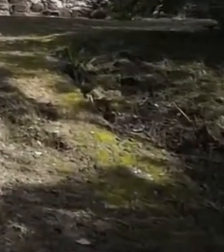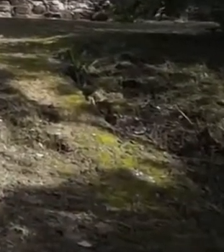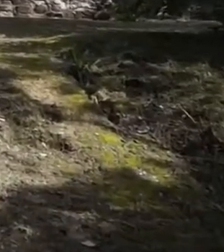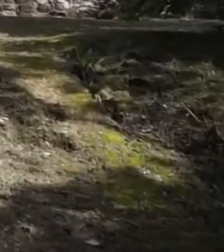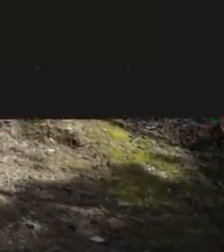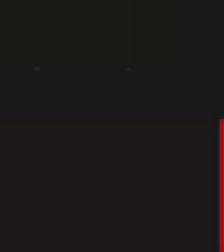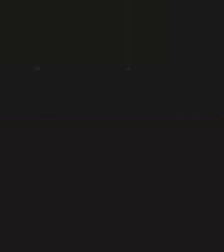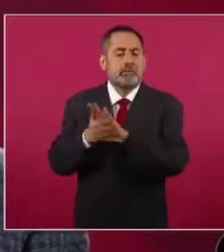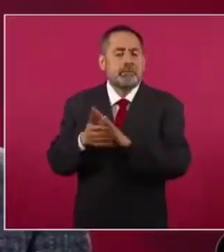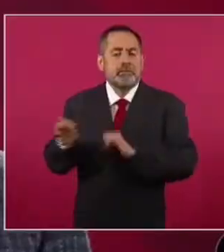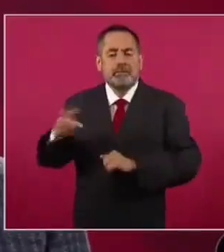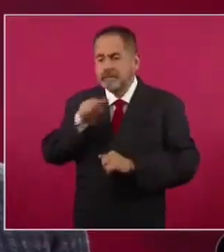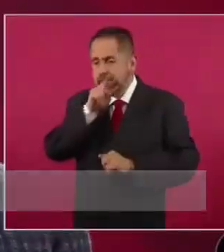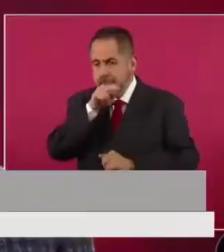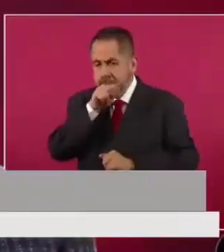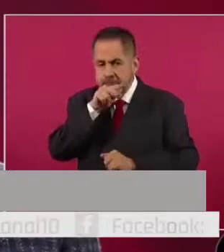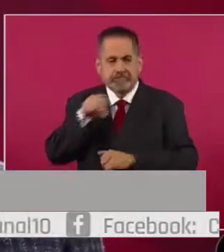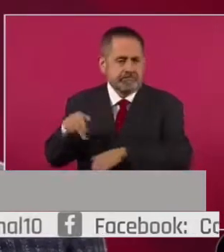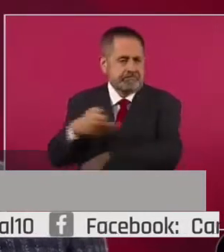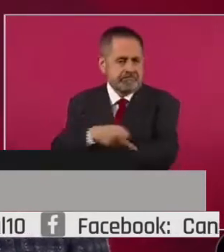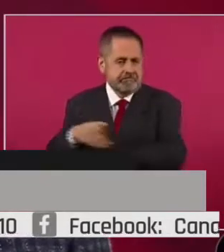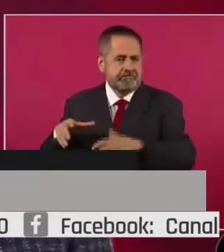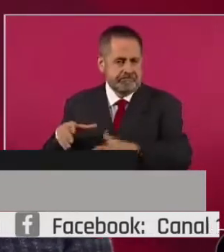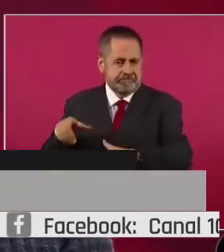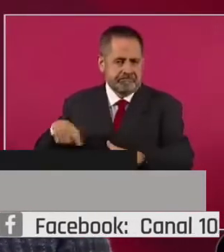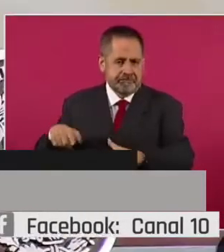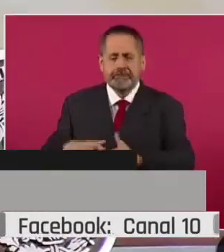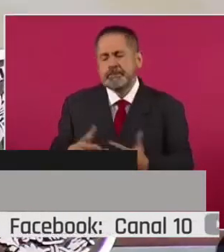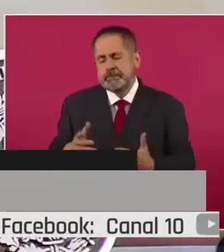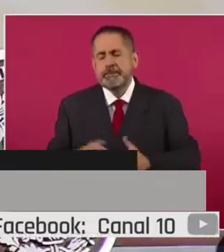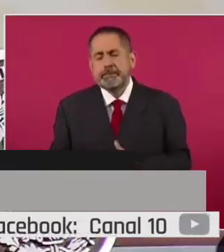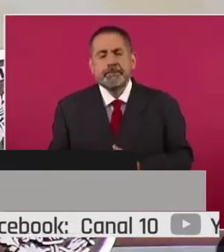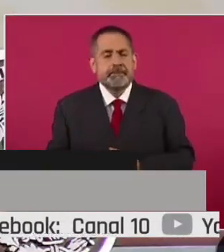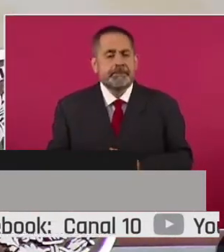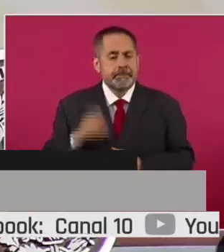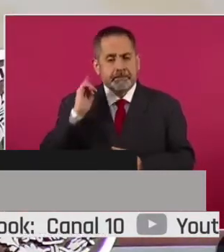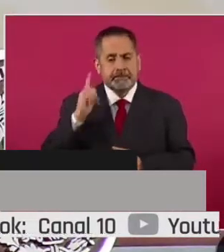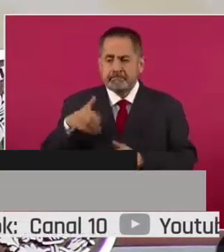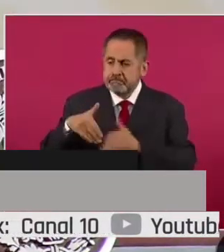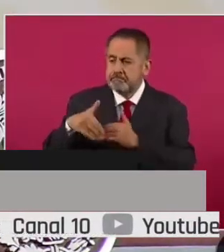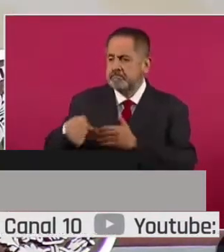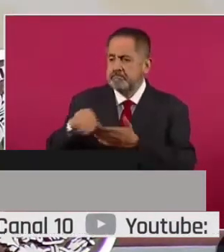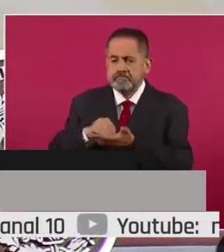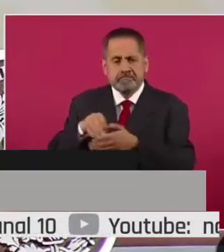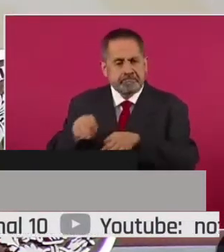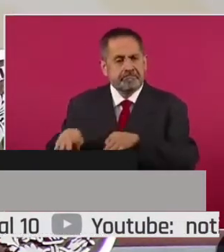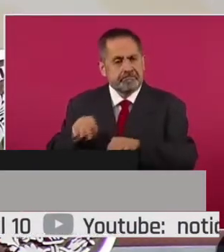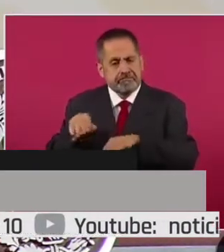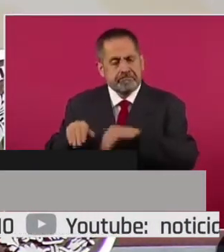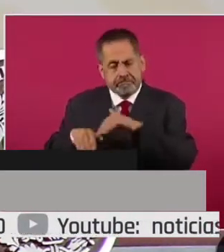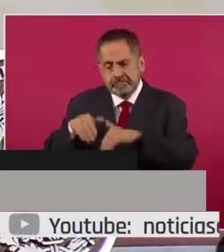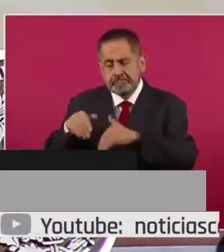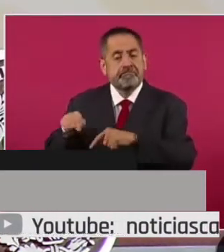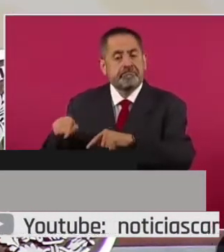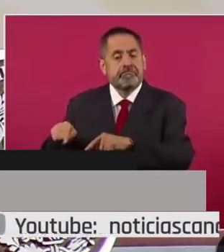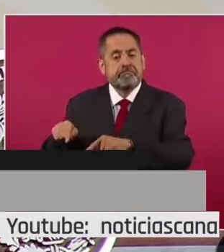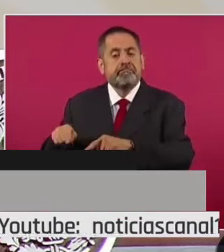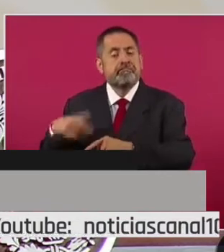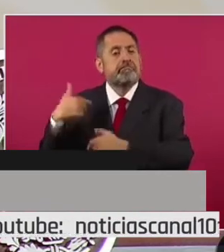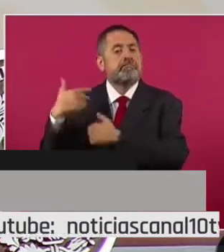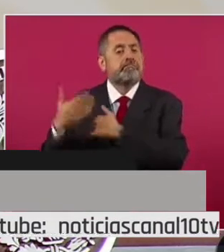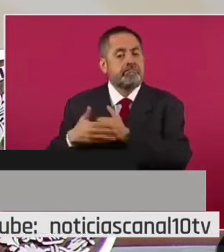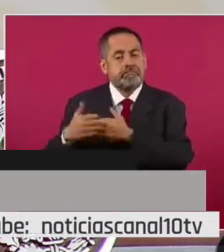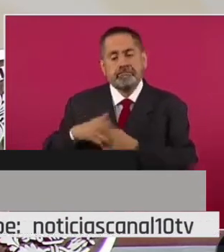ferroviario si esperamos pronto que continúe el trabajo ahí y que a la postre